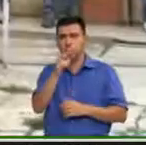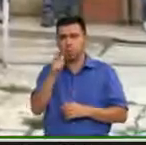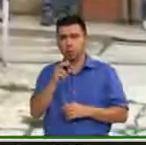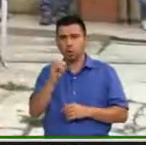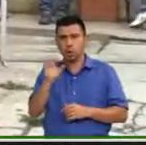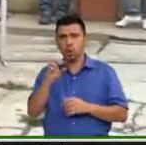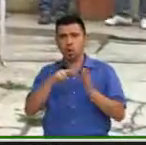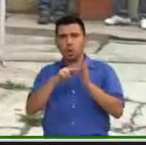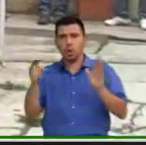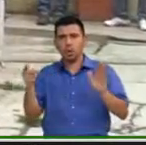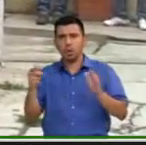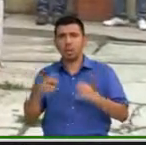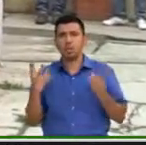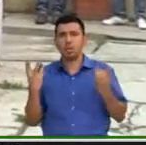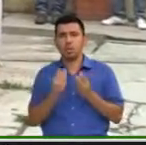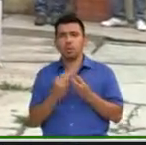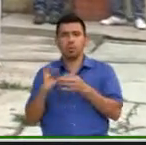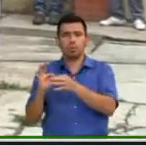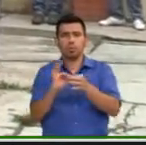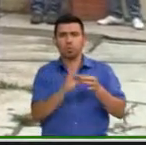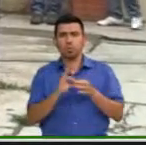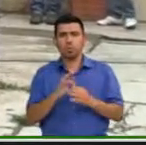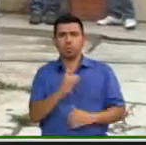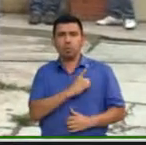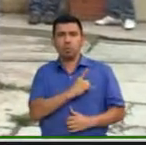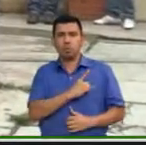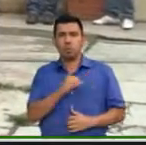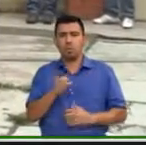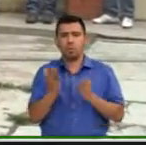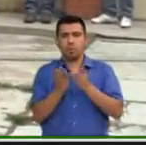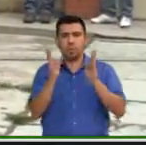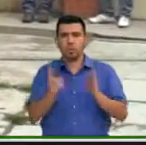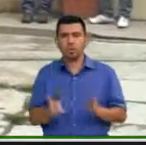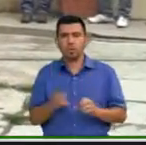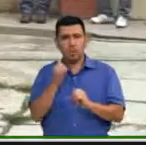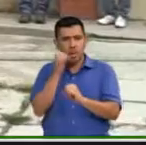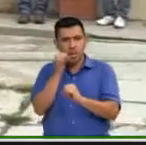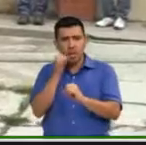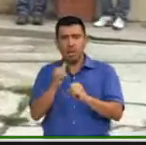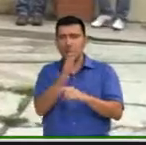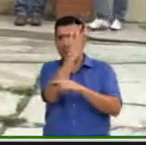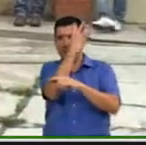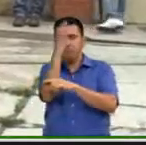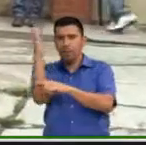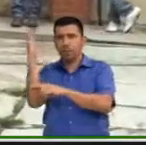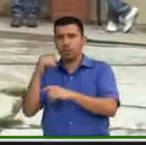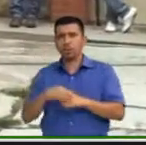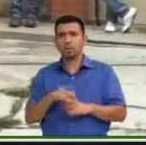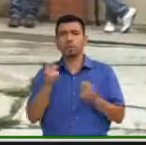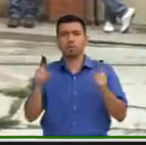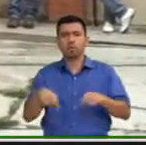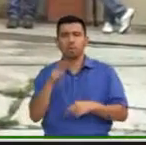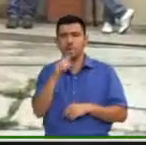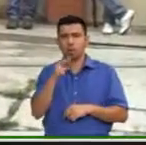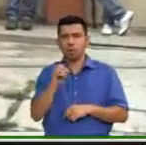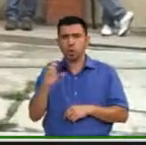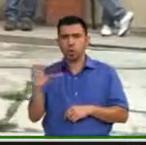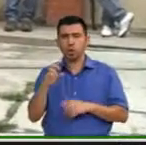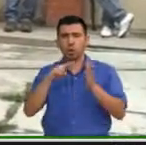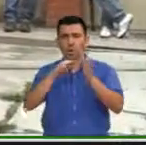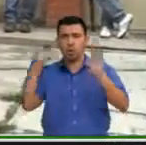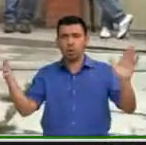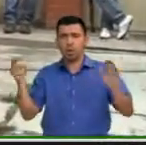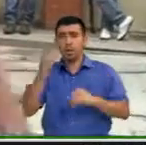estamos aquí unidos a los estudiantes de ingeniería forestal y sobre todo nosotros solo tecnia porque hay falencias